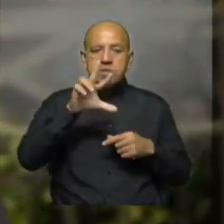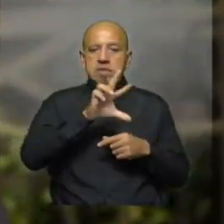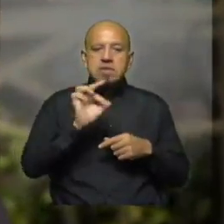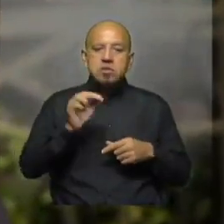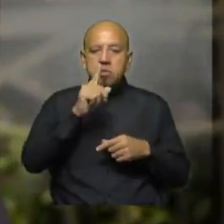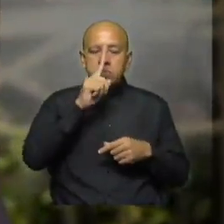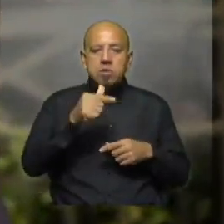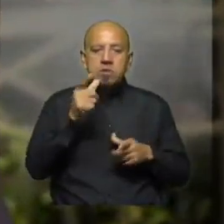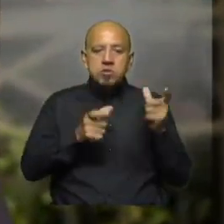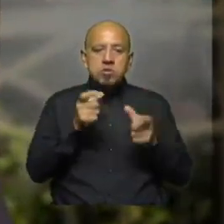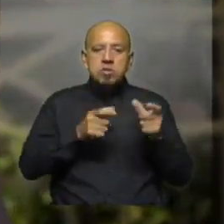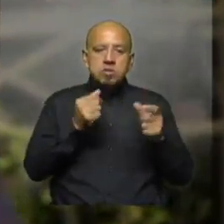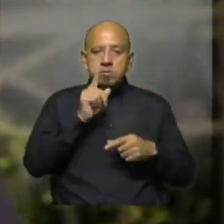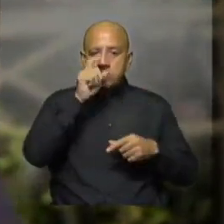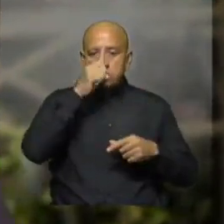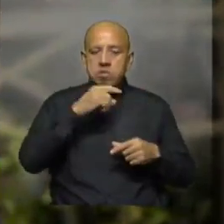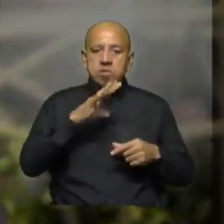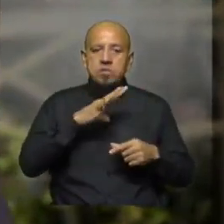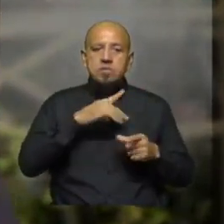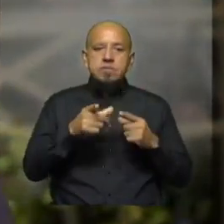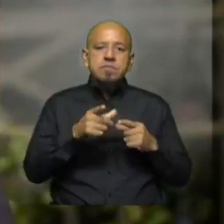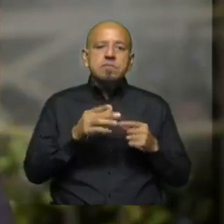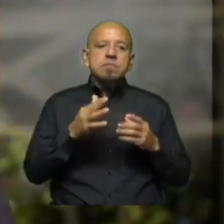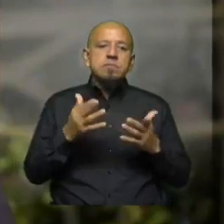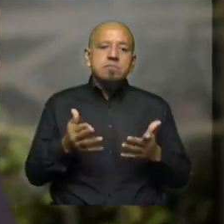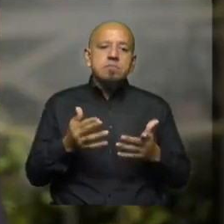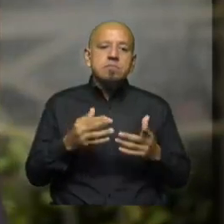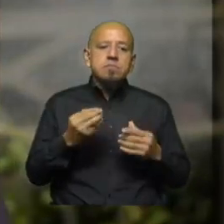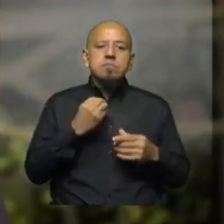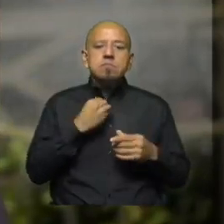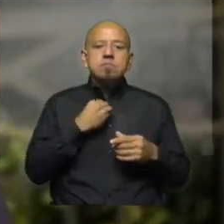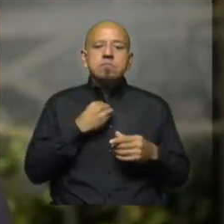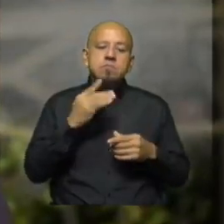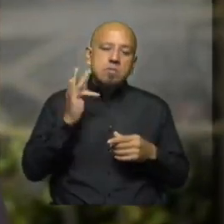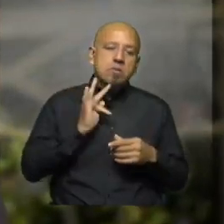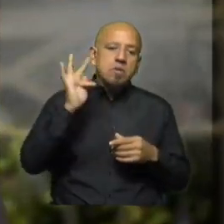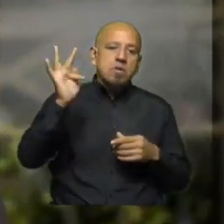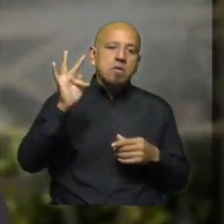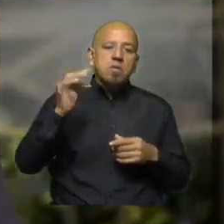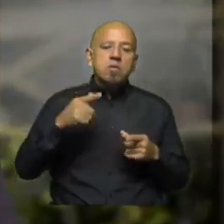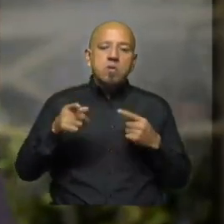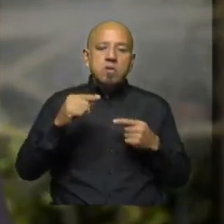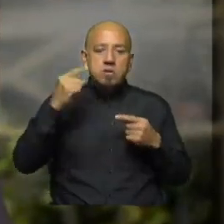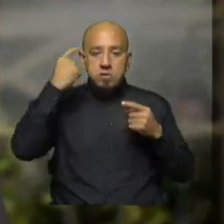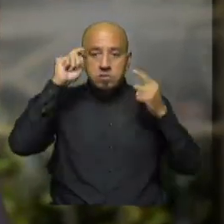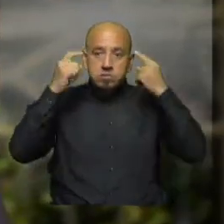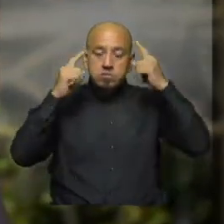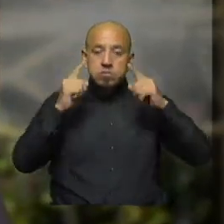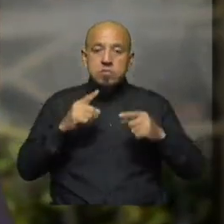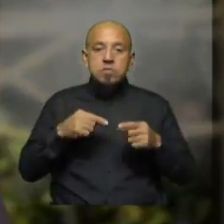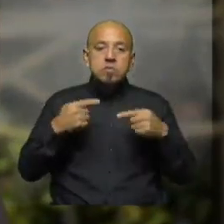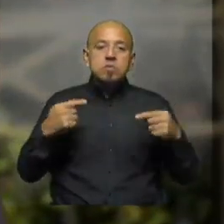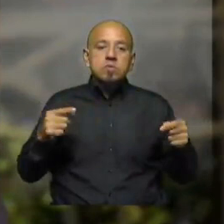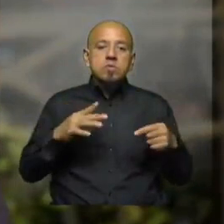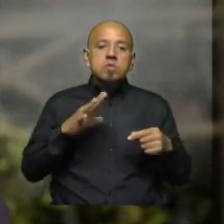habitantes, y donde había un optimismo y una confianza en el futuro y en los emprendimientos, con